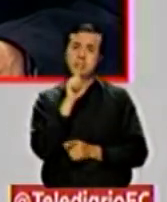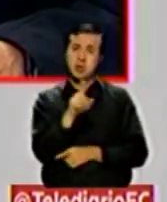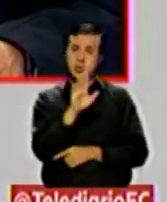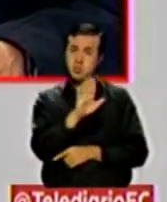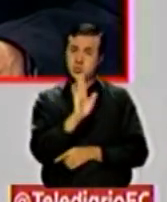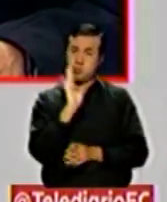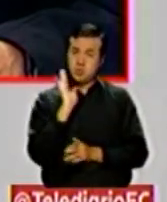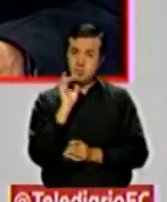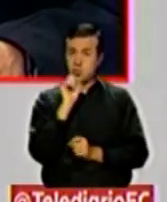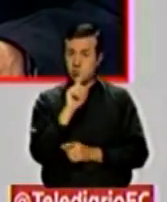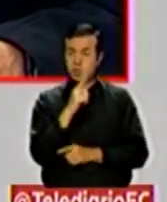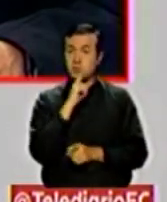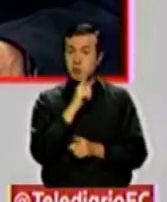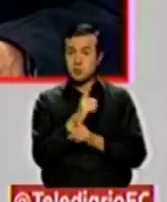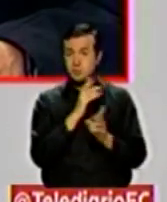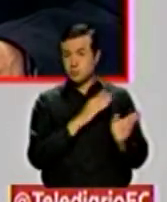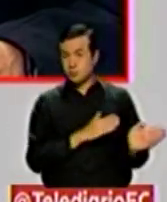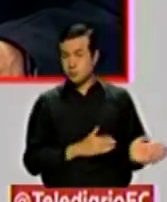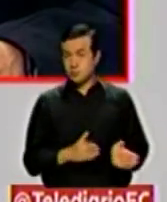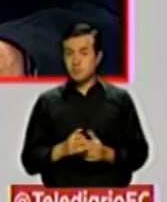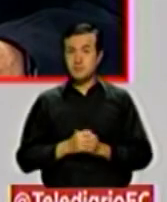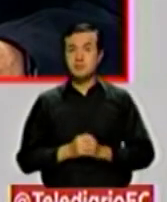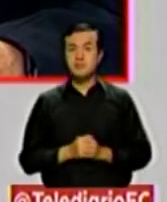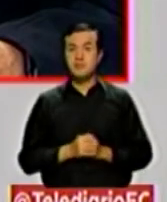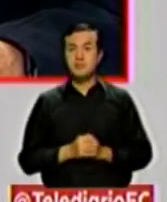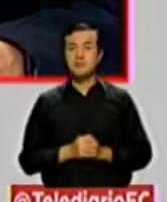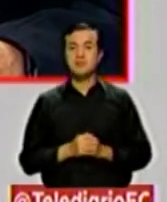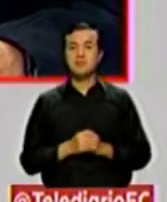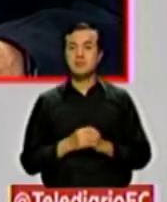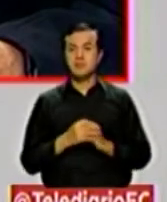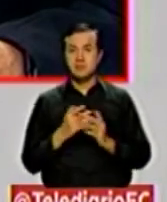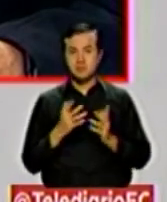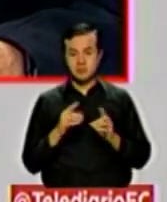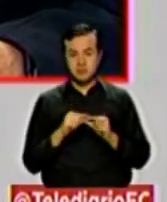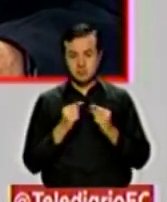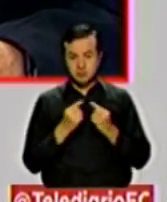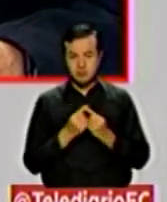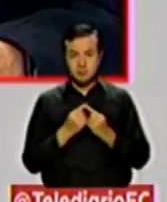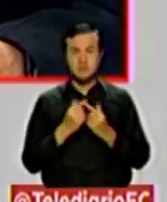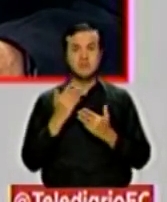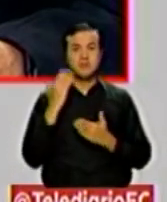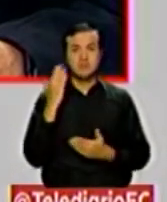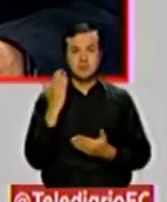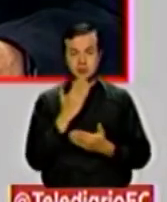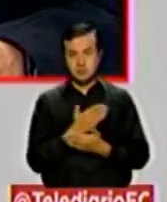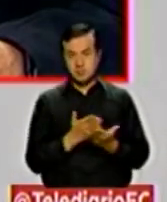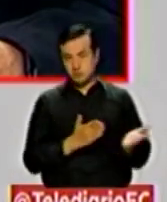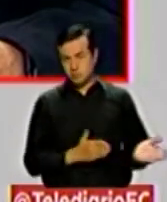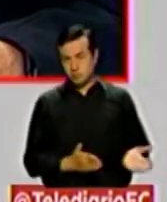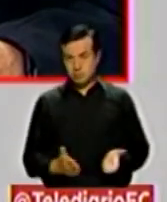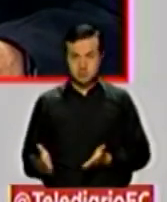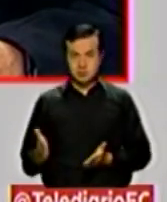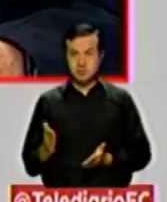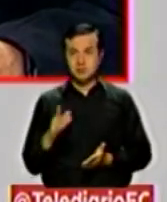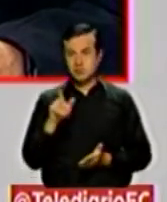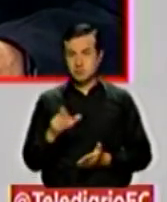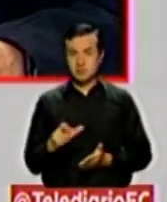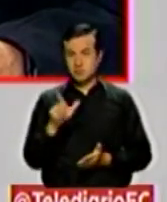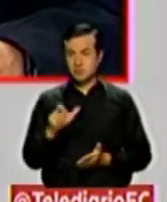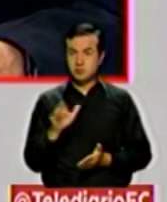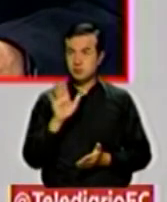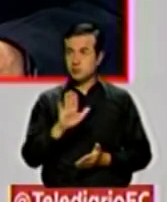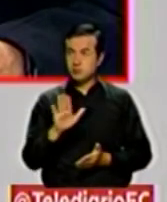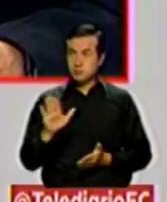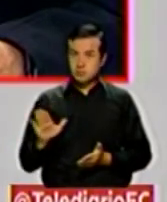ello. El hecho de que sea equidistante a partidos y organizaciones políticas no lo vuelve un personaje de ninguna